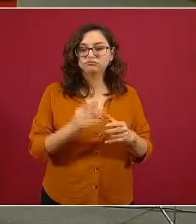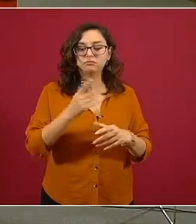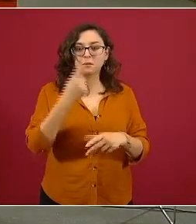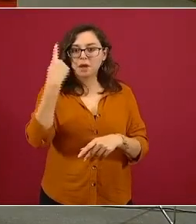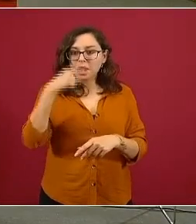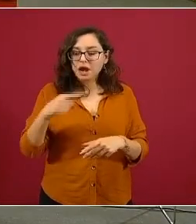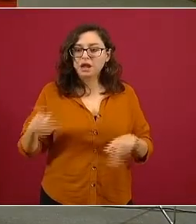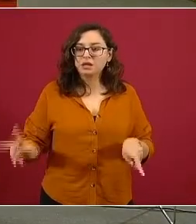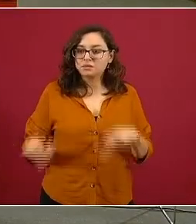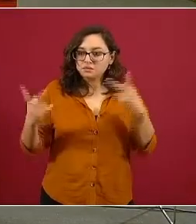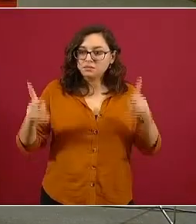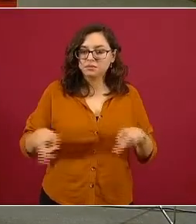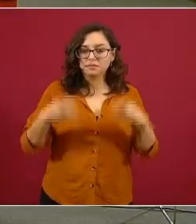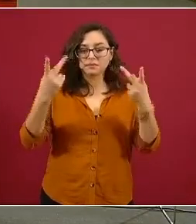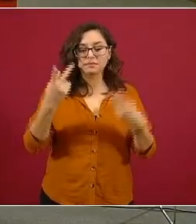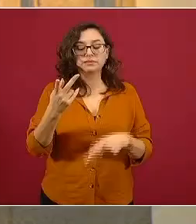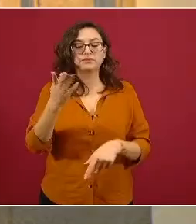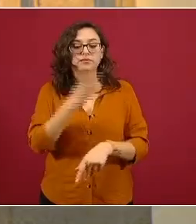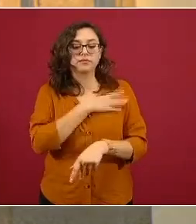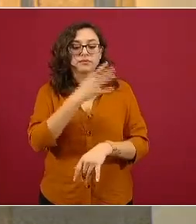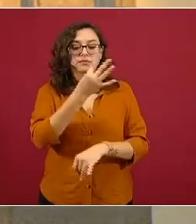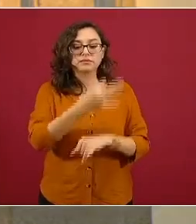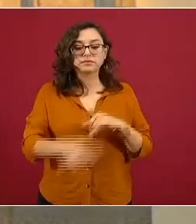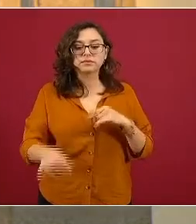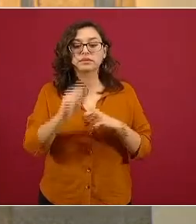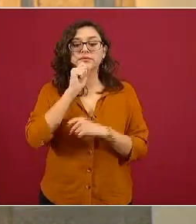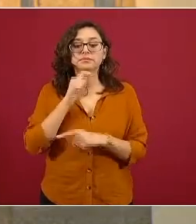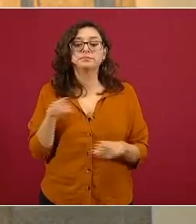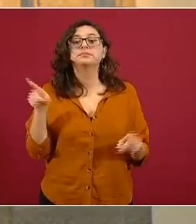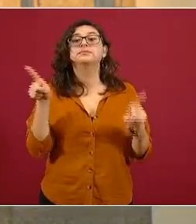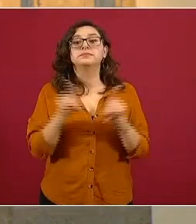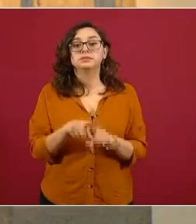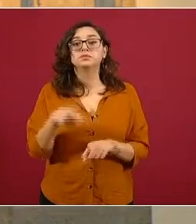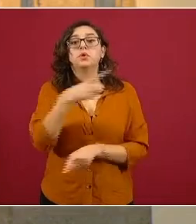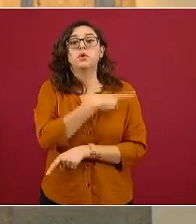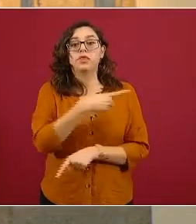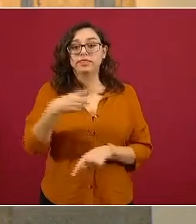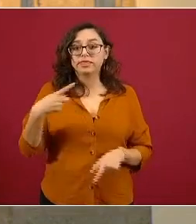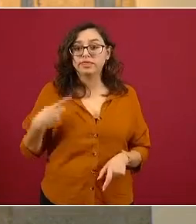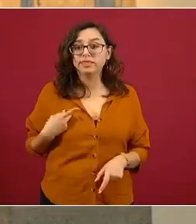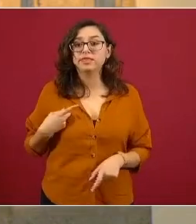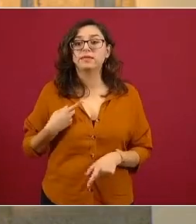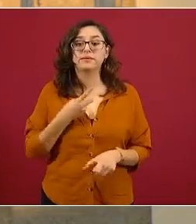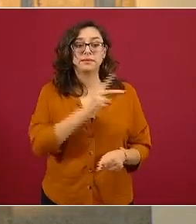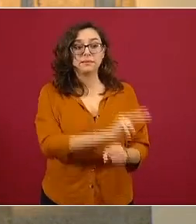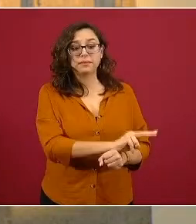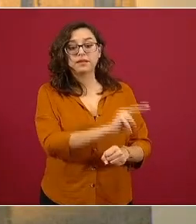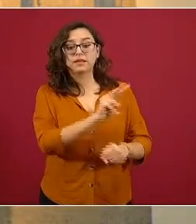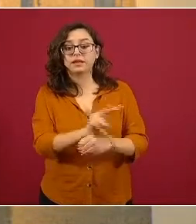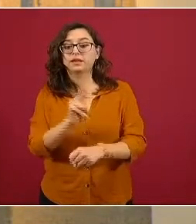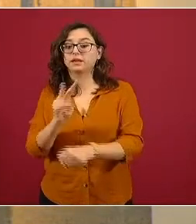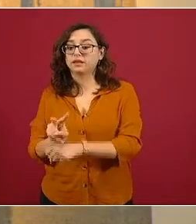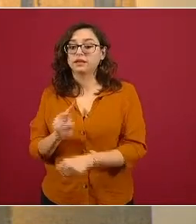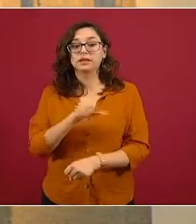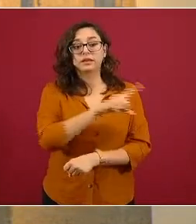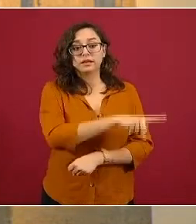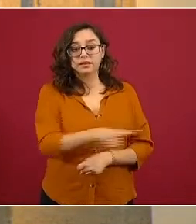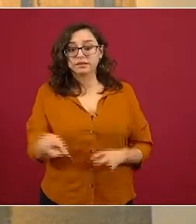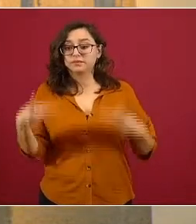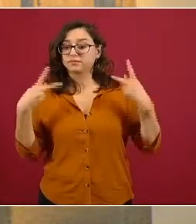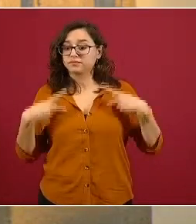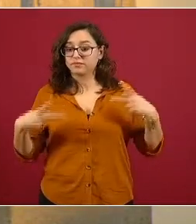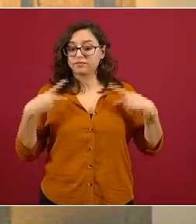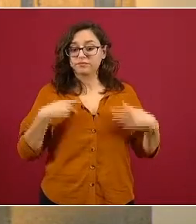medida que sus esferas de competencia se lo permitan, deben también monitorear que estos afiliados y asociados